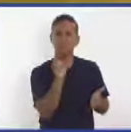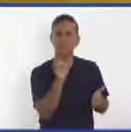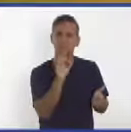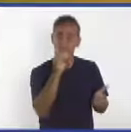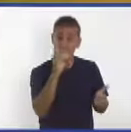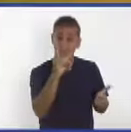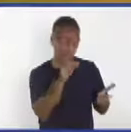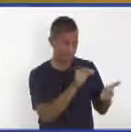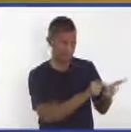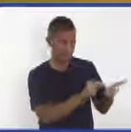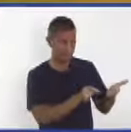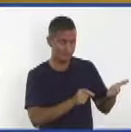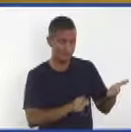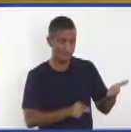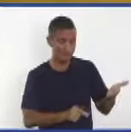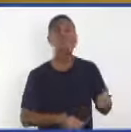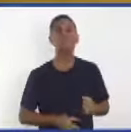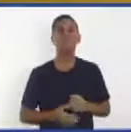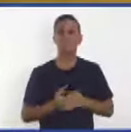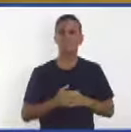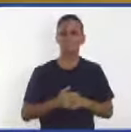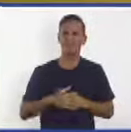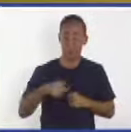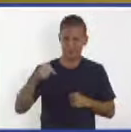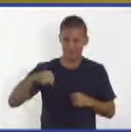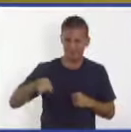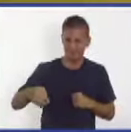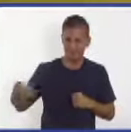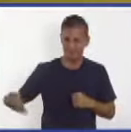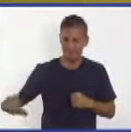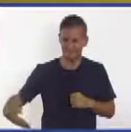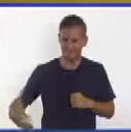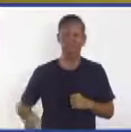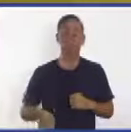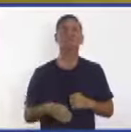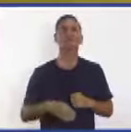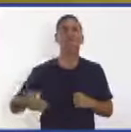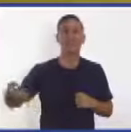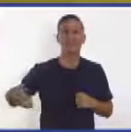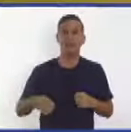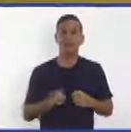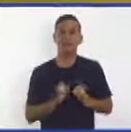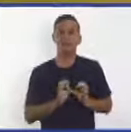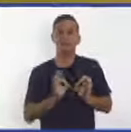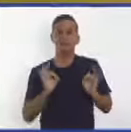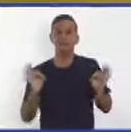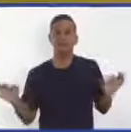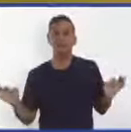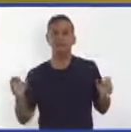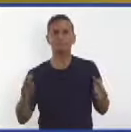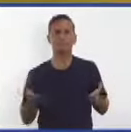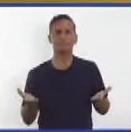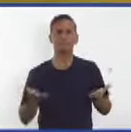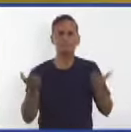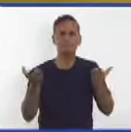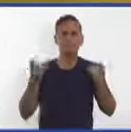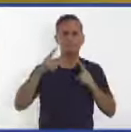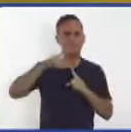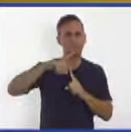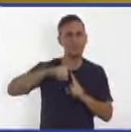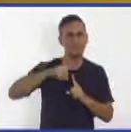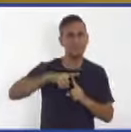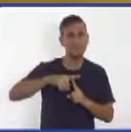oportunidad especial para que en el desarrollo de las actividades que les vamos a indicar